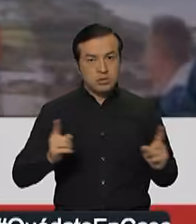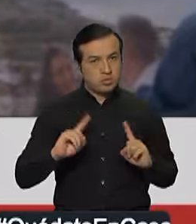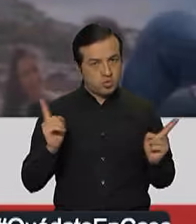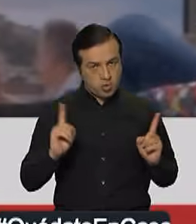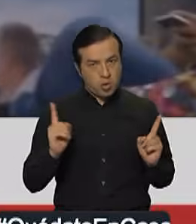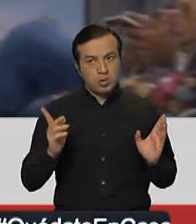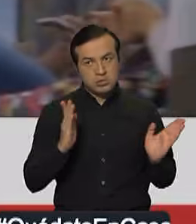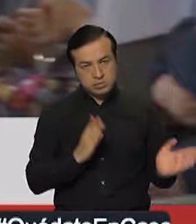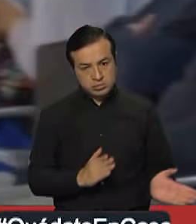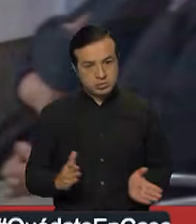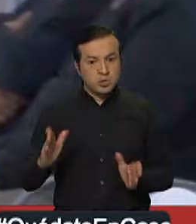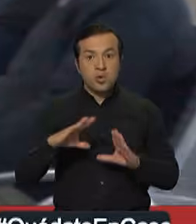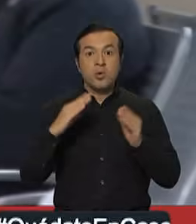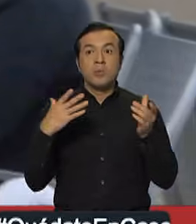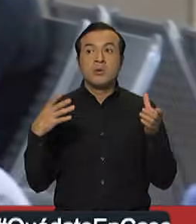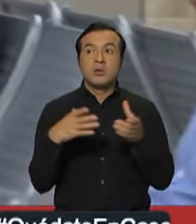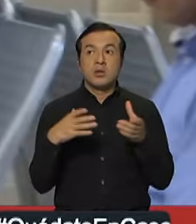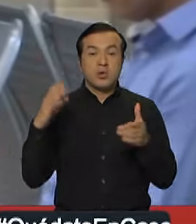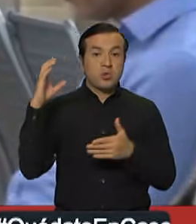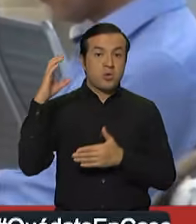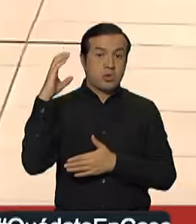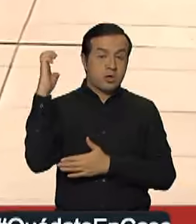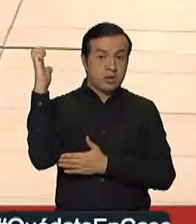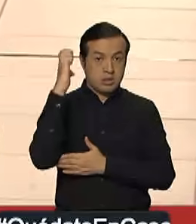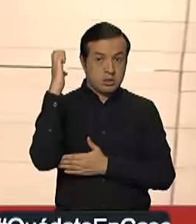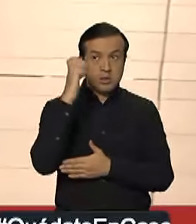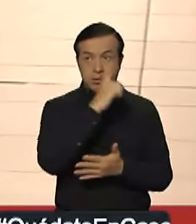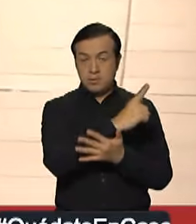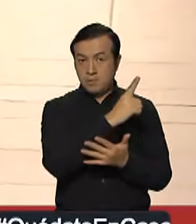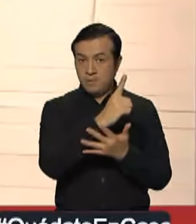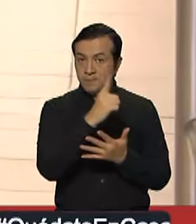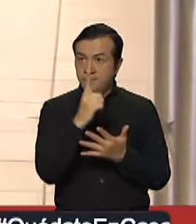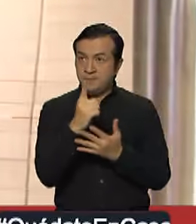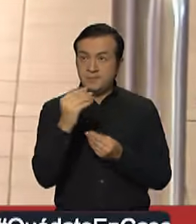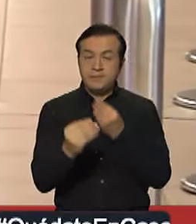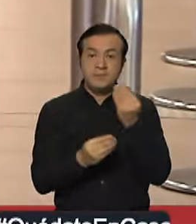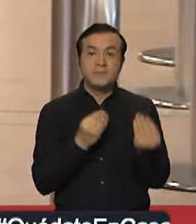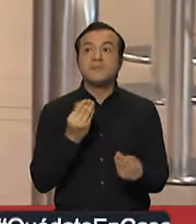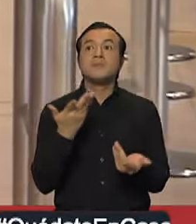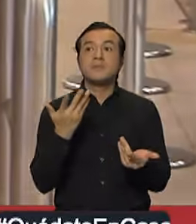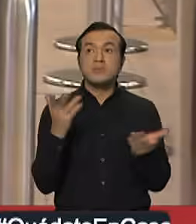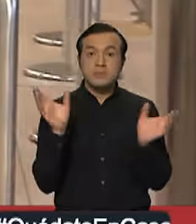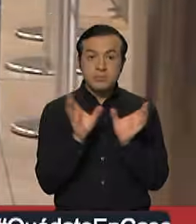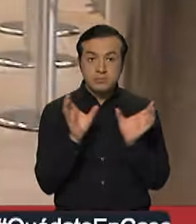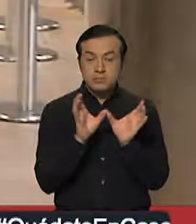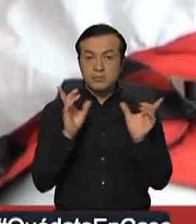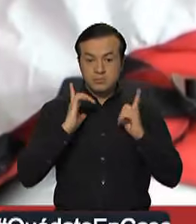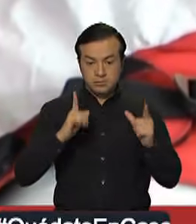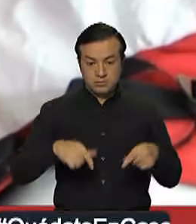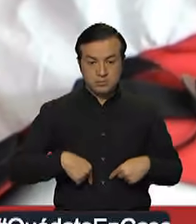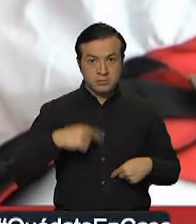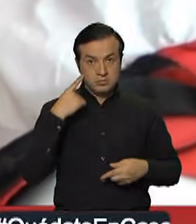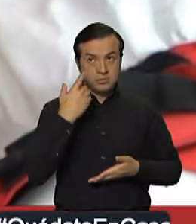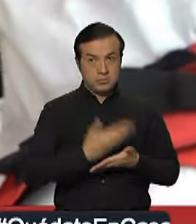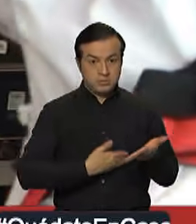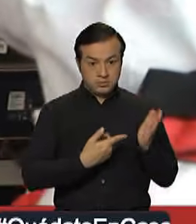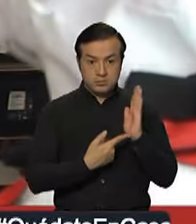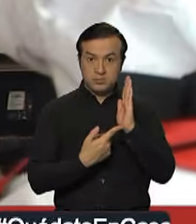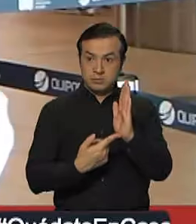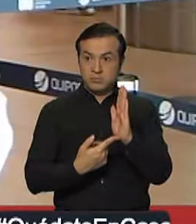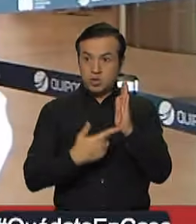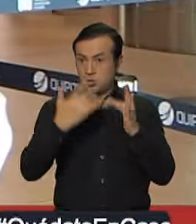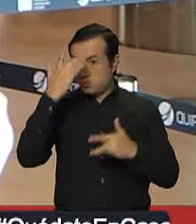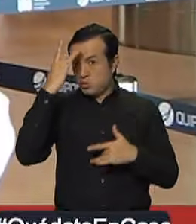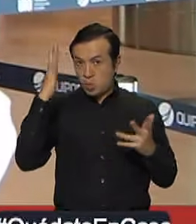Por disposición del Comité de Operaciones de Emergencias, cada pasajero deberá presentar su certificado de salud para garantizar que no